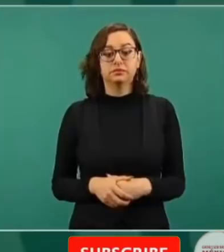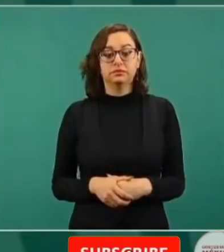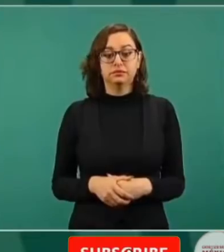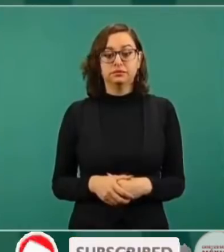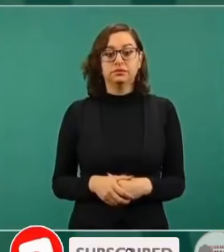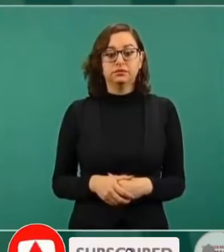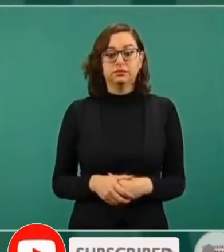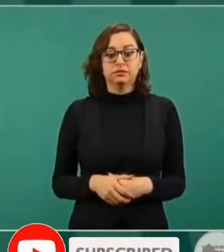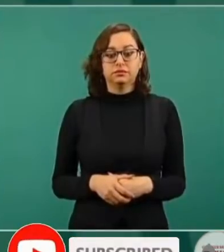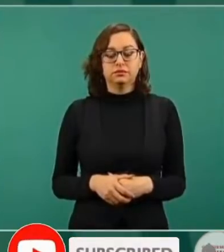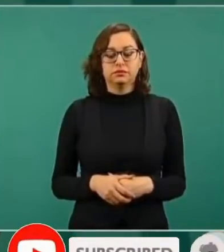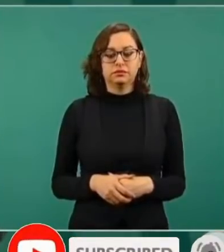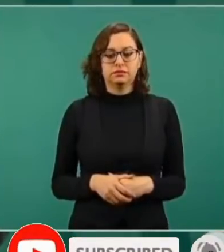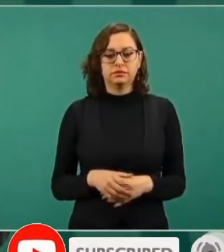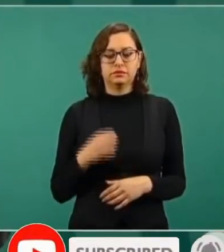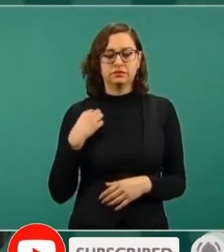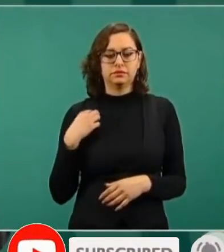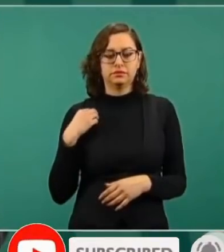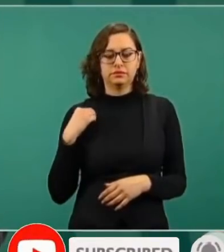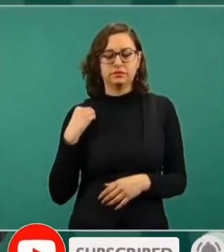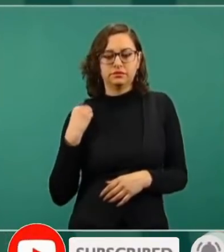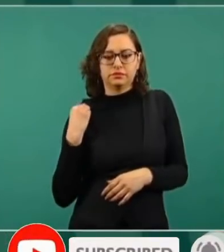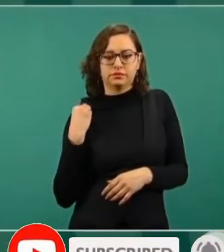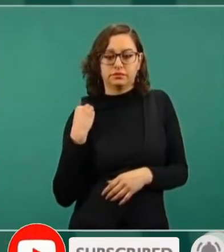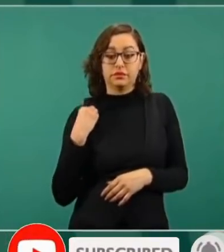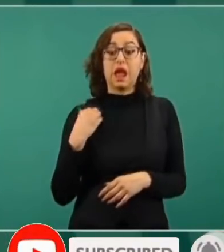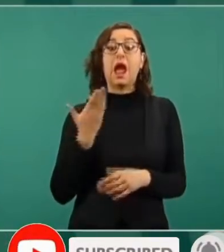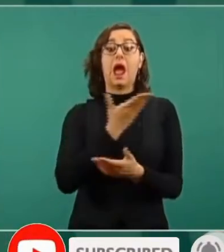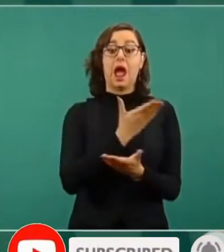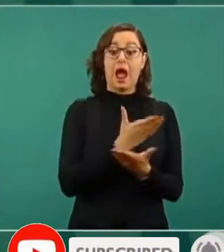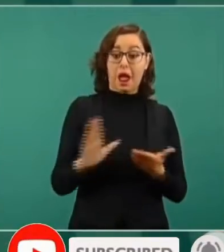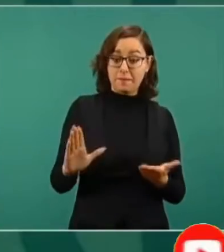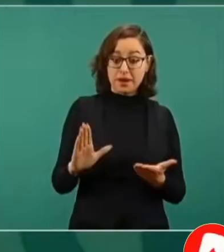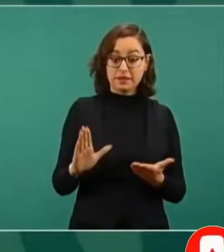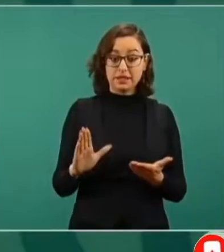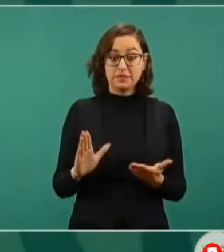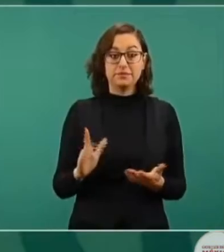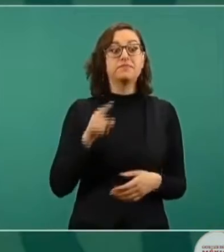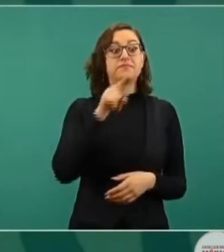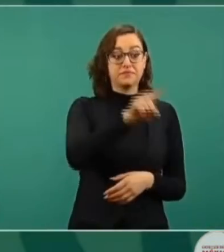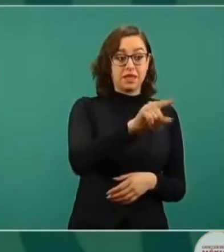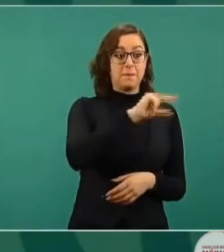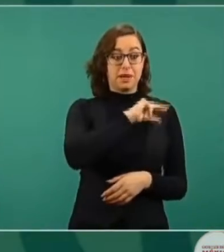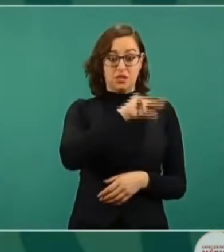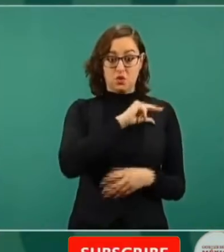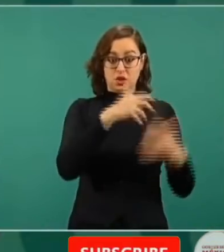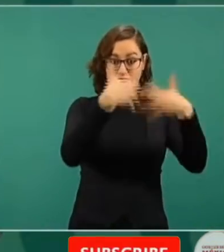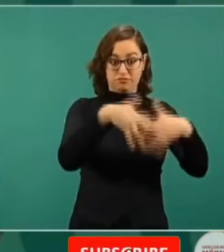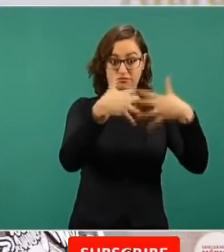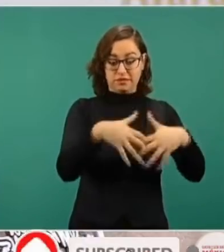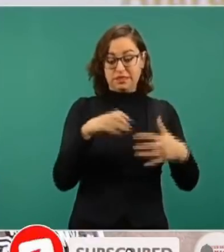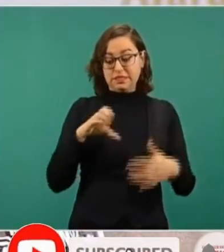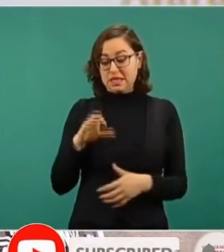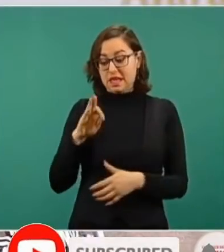además, que tiene que comprar la CFE a un privado, otra vez el beneficio a un privado,